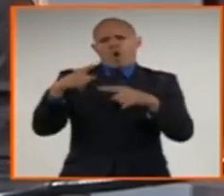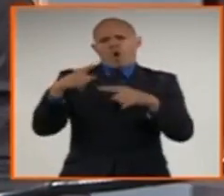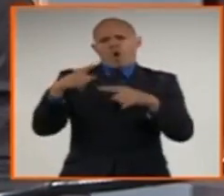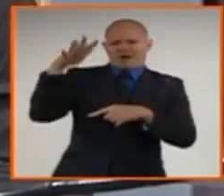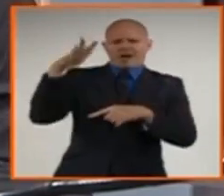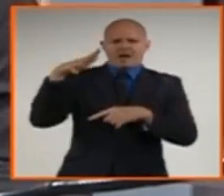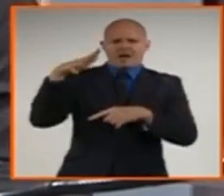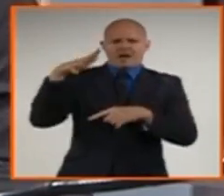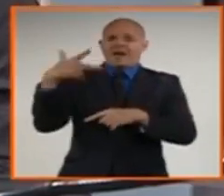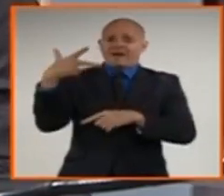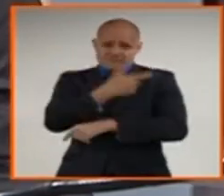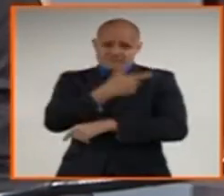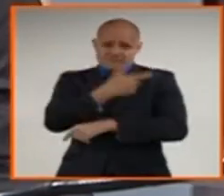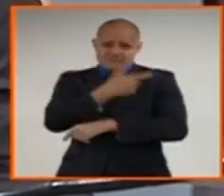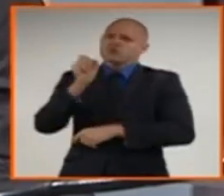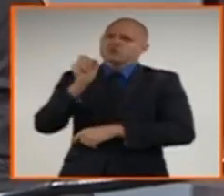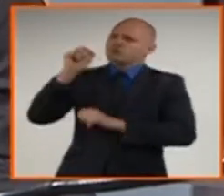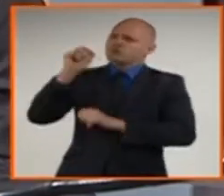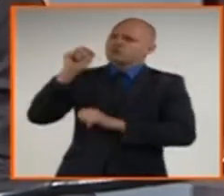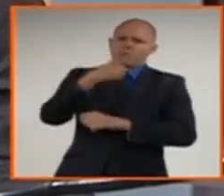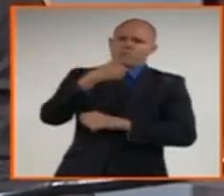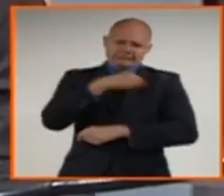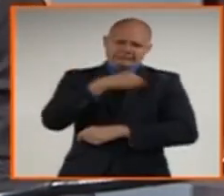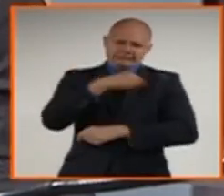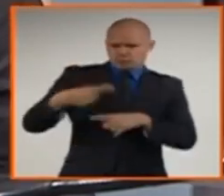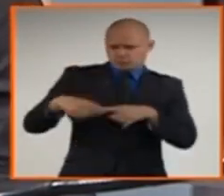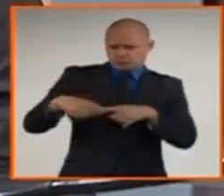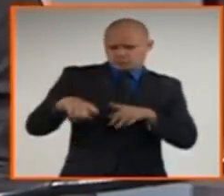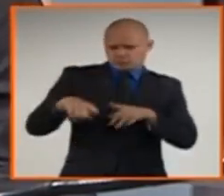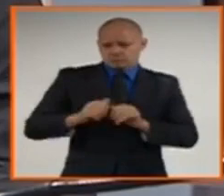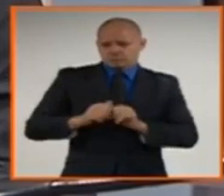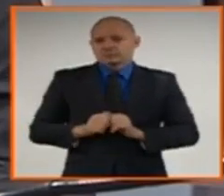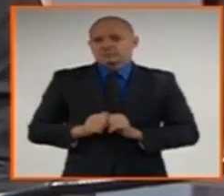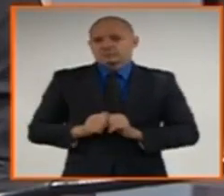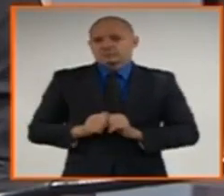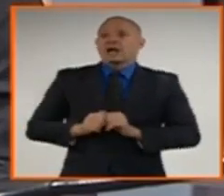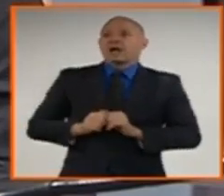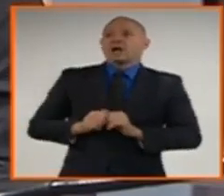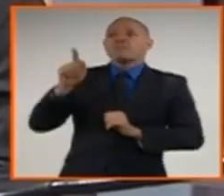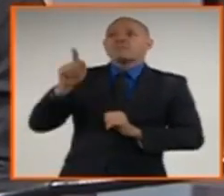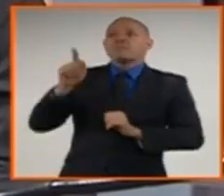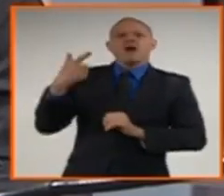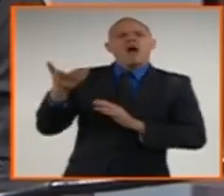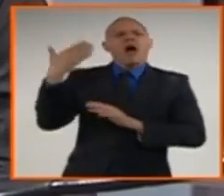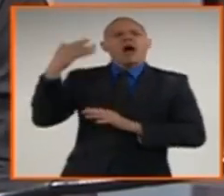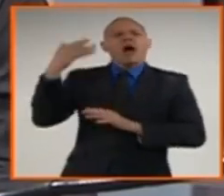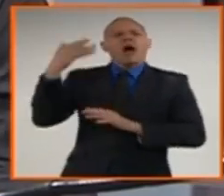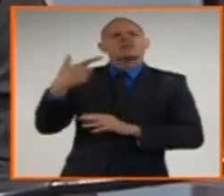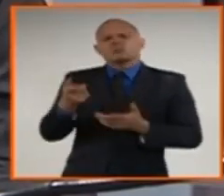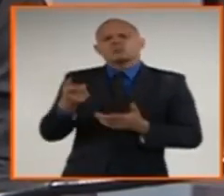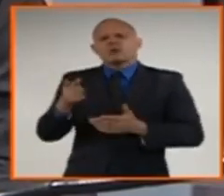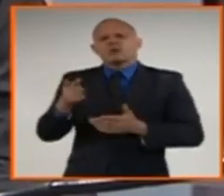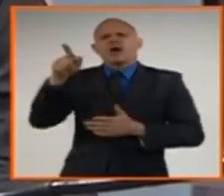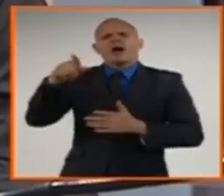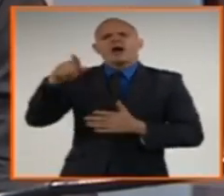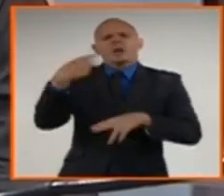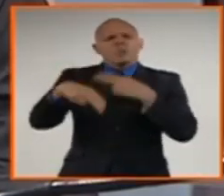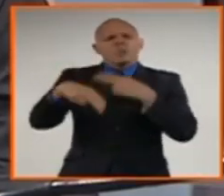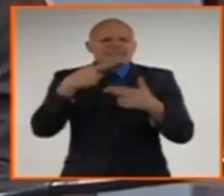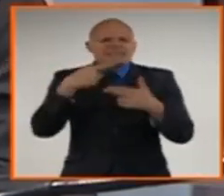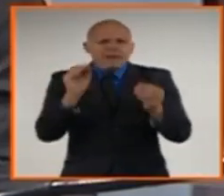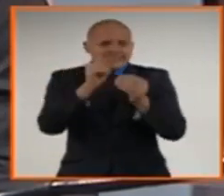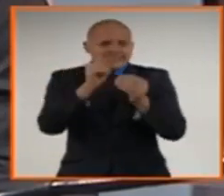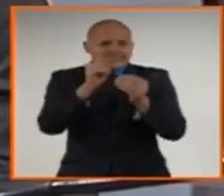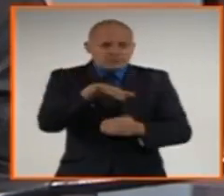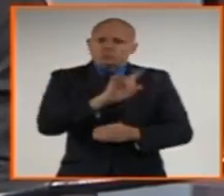Lo que sí no tuvo comparación es que, como esas vacunas habían diseñado para adultos y había serios cuestionamientos con respecto a su